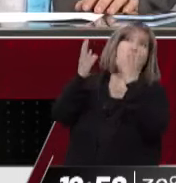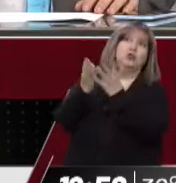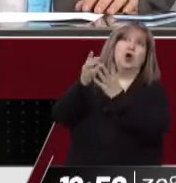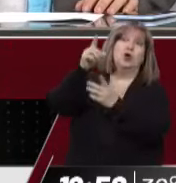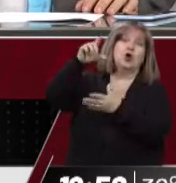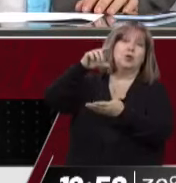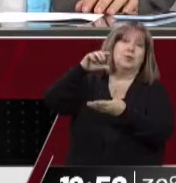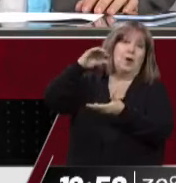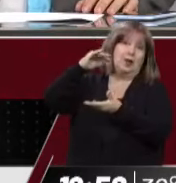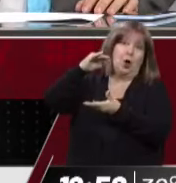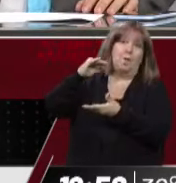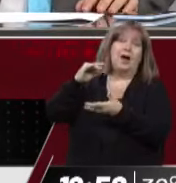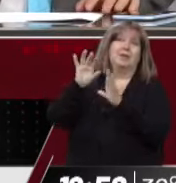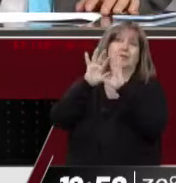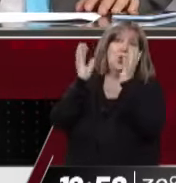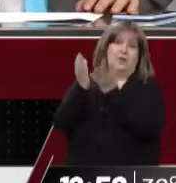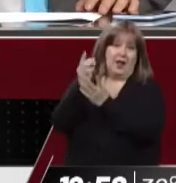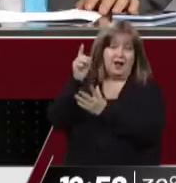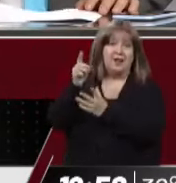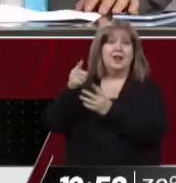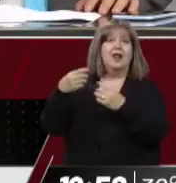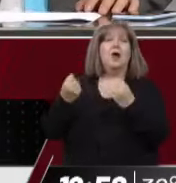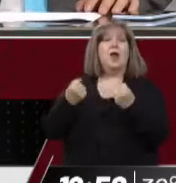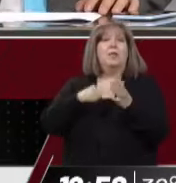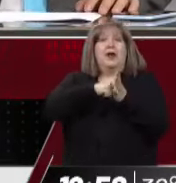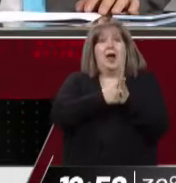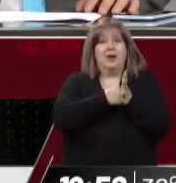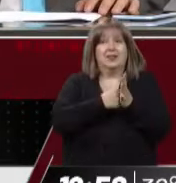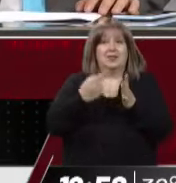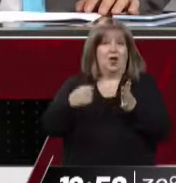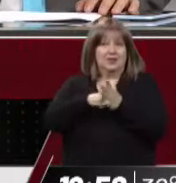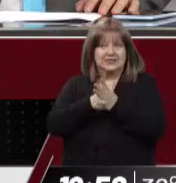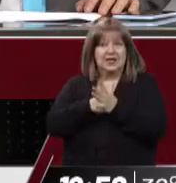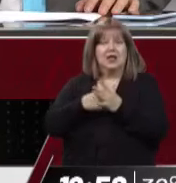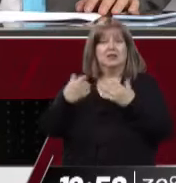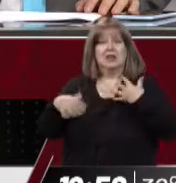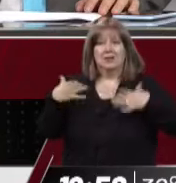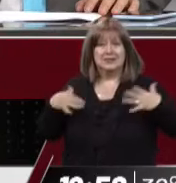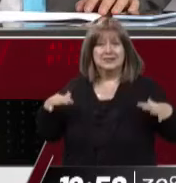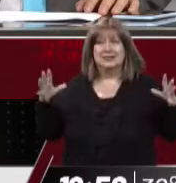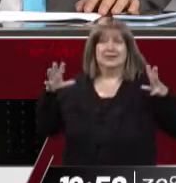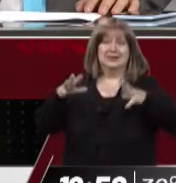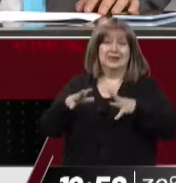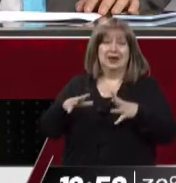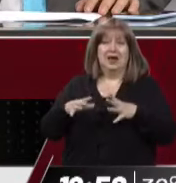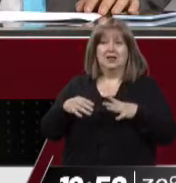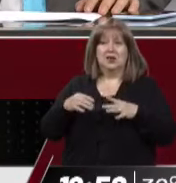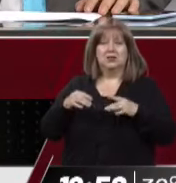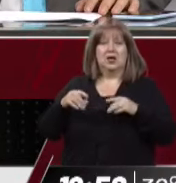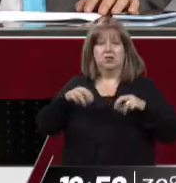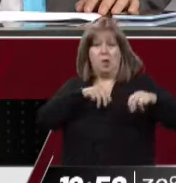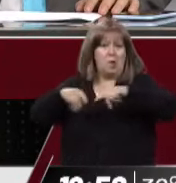si vamos con esta antesala... ¿No? Sí, por la exigencia del calendario, claro. Por el calor que va a tener la Copa del Mundo. No es como